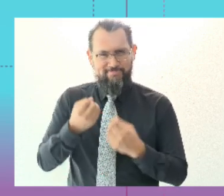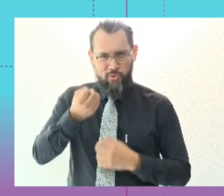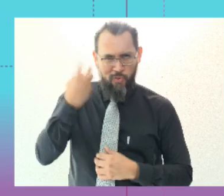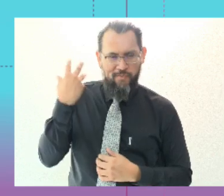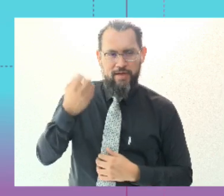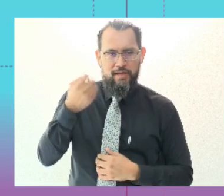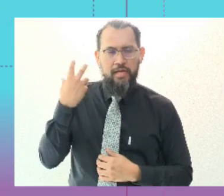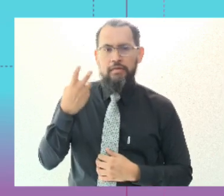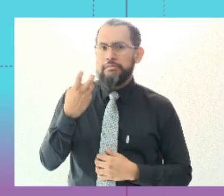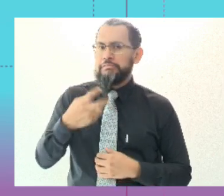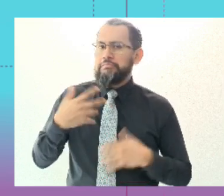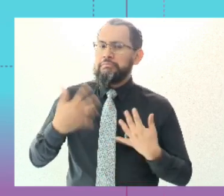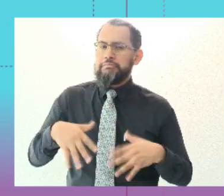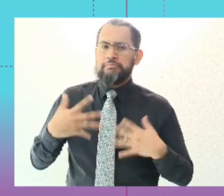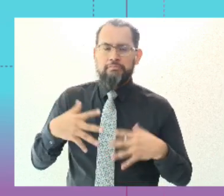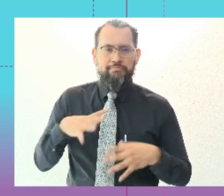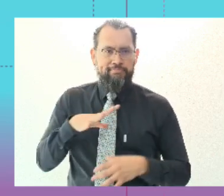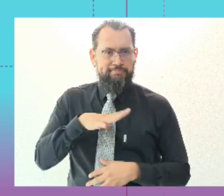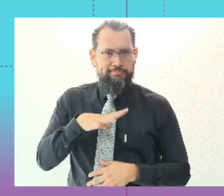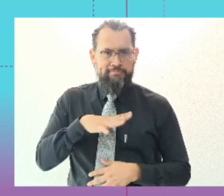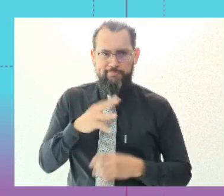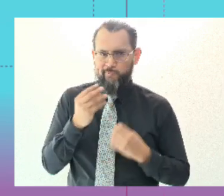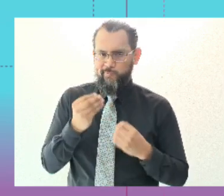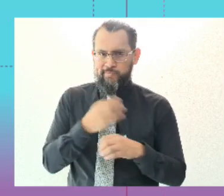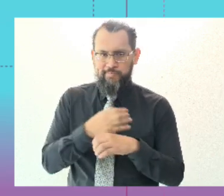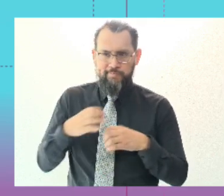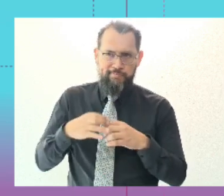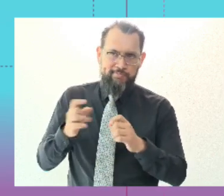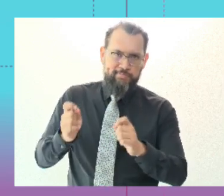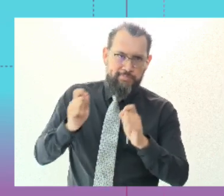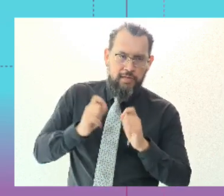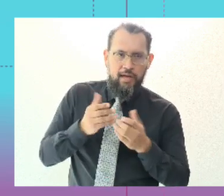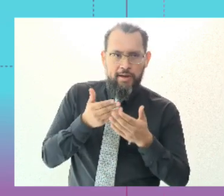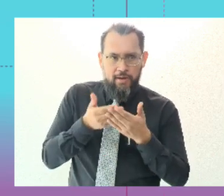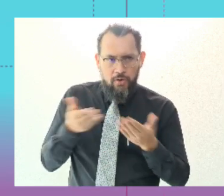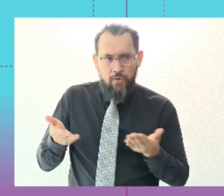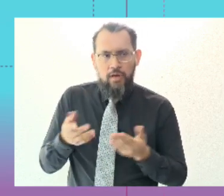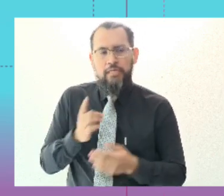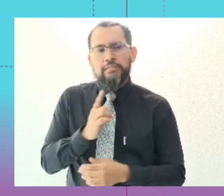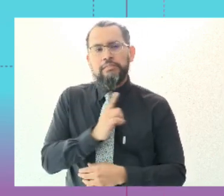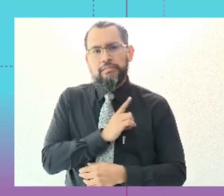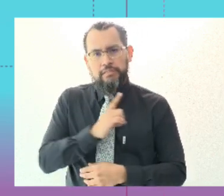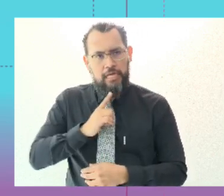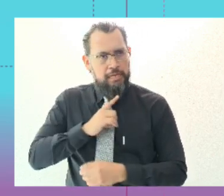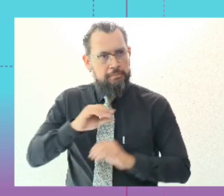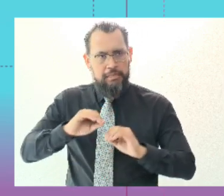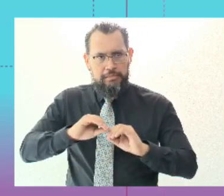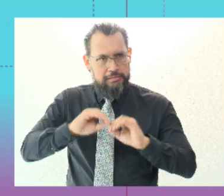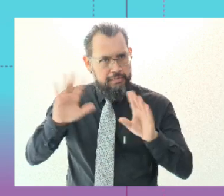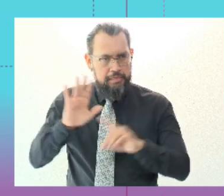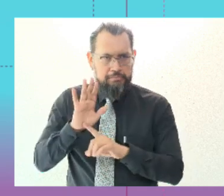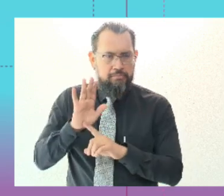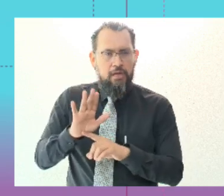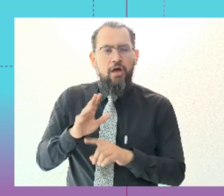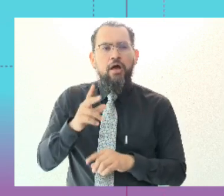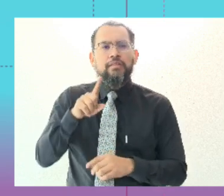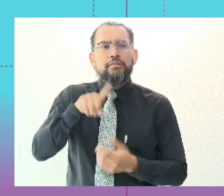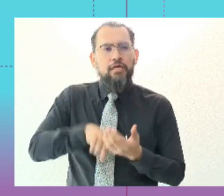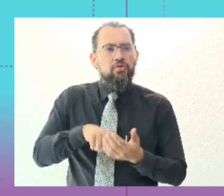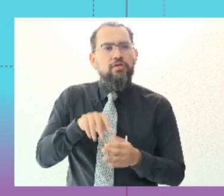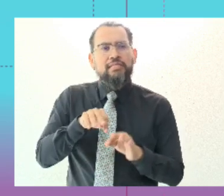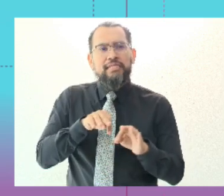deja muchas tareas que debemos ahora no solamente establecer como una prioridad en nuestros centros de